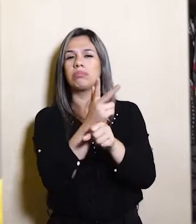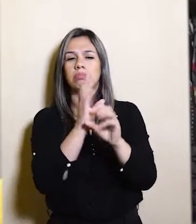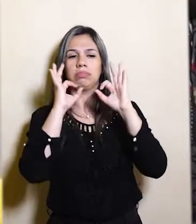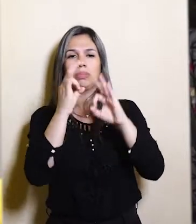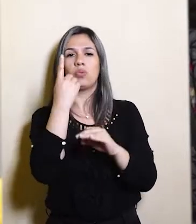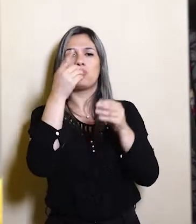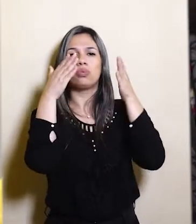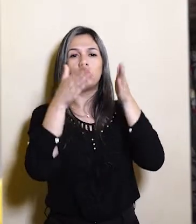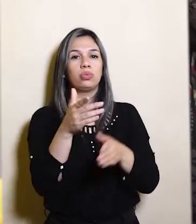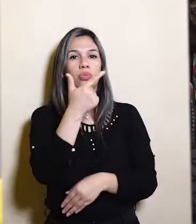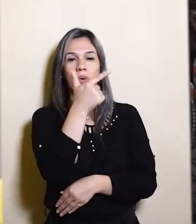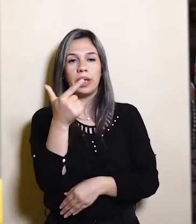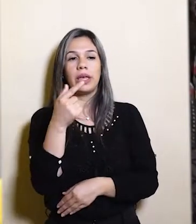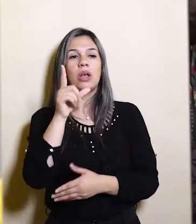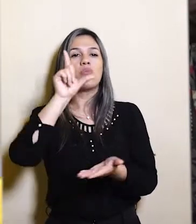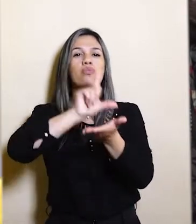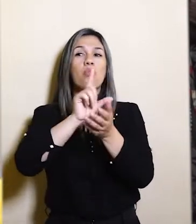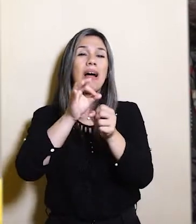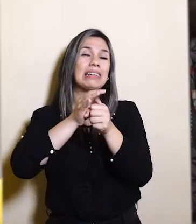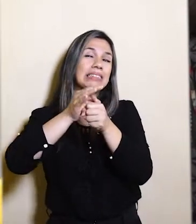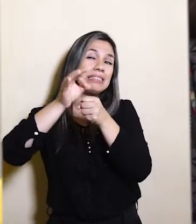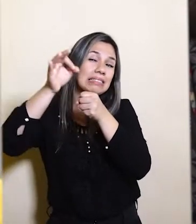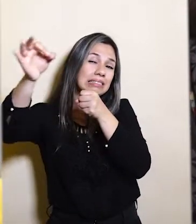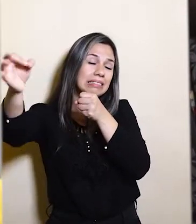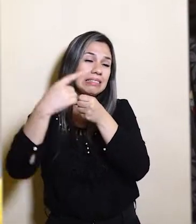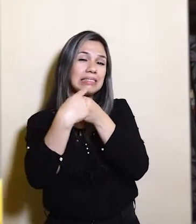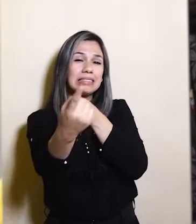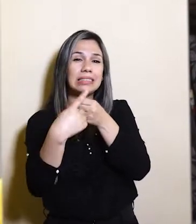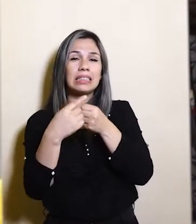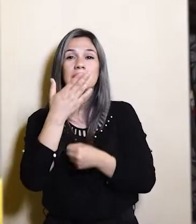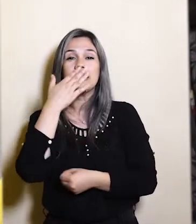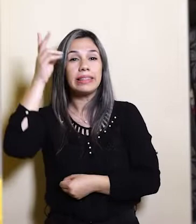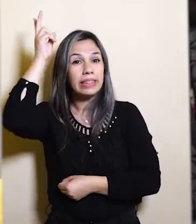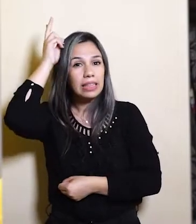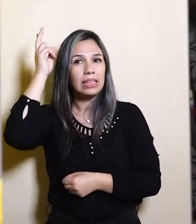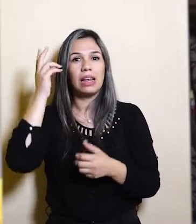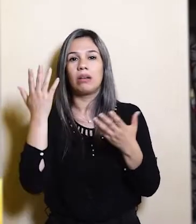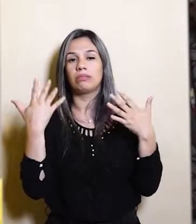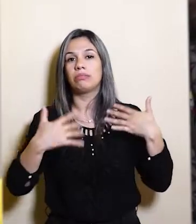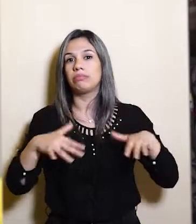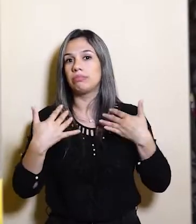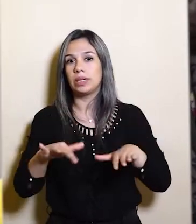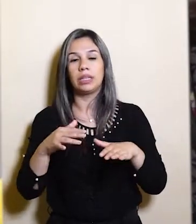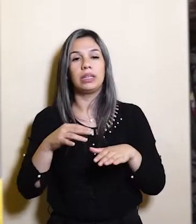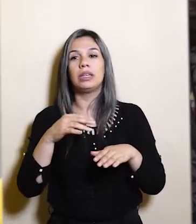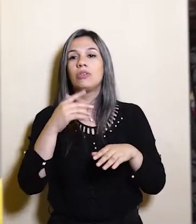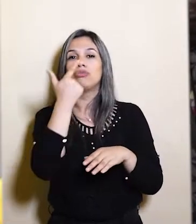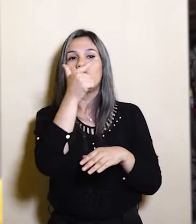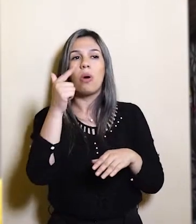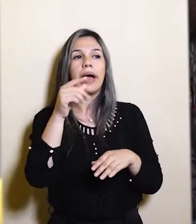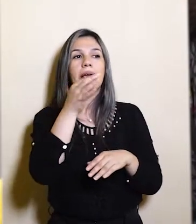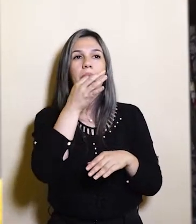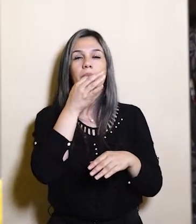muchas ocasiones en lugares remotos, rurales, en comunidades de pueblos indígenas, ni siquiera a métodos